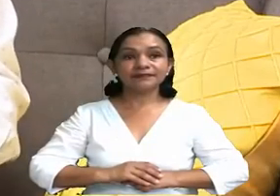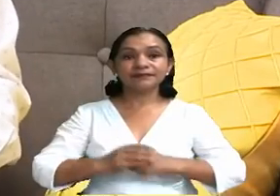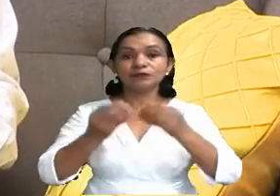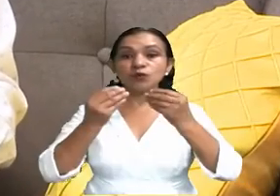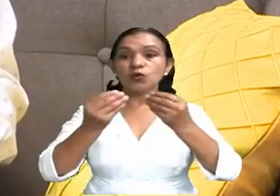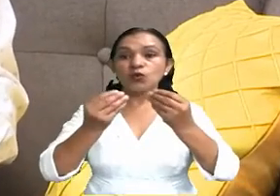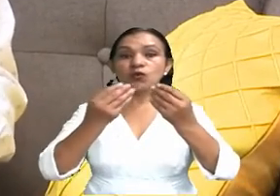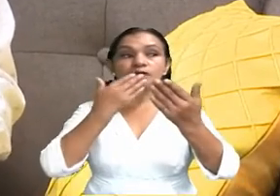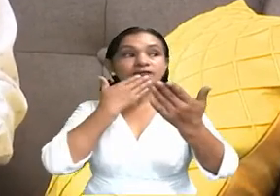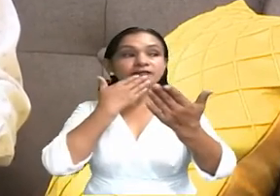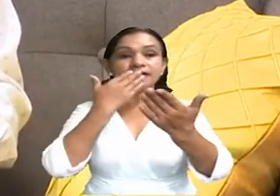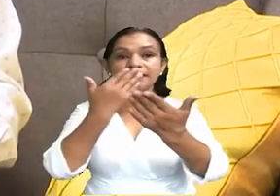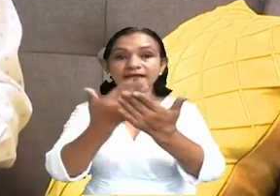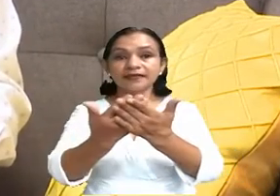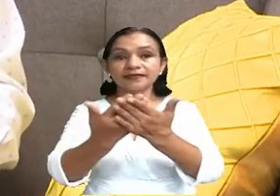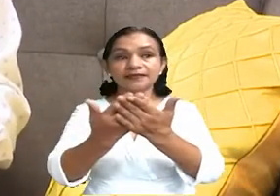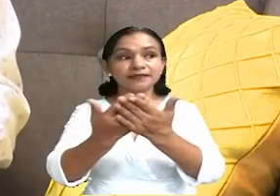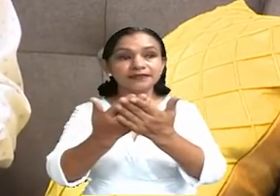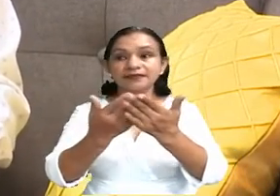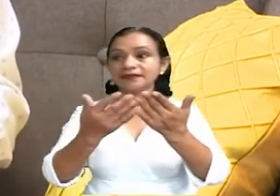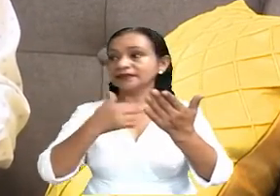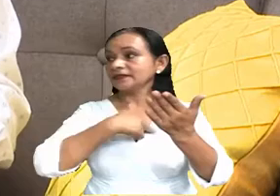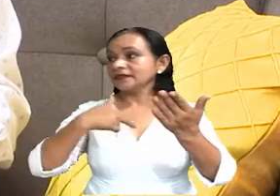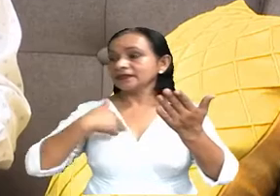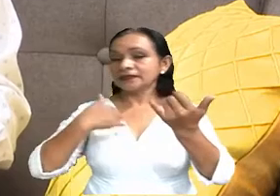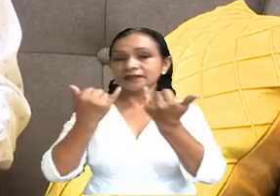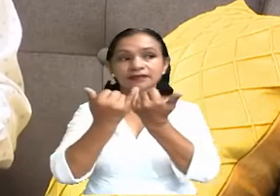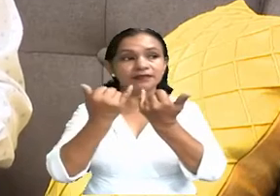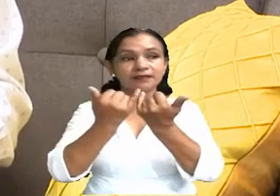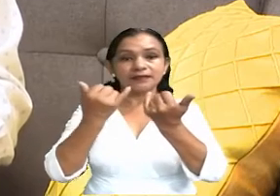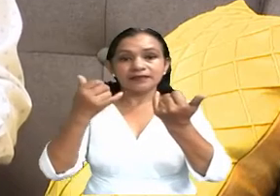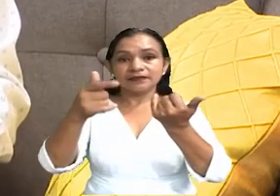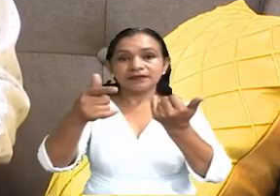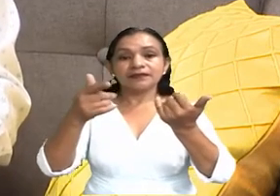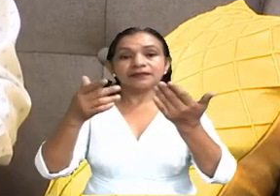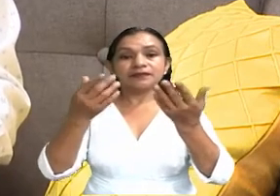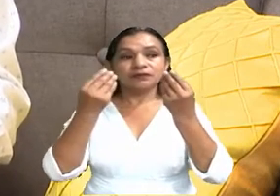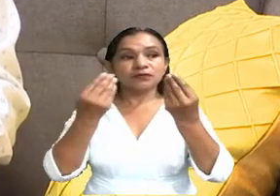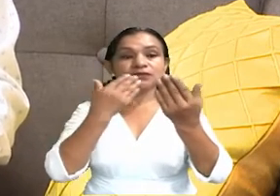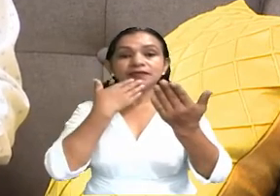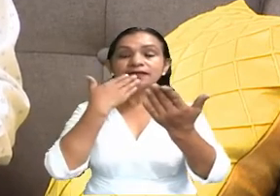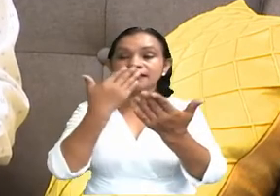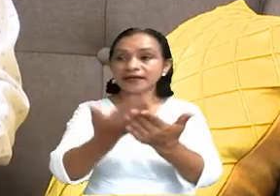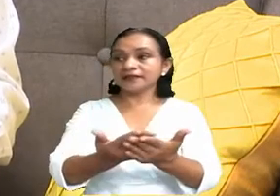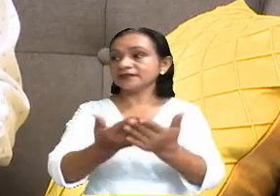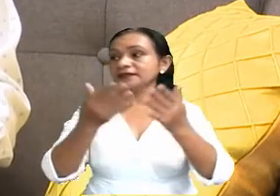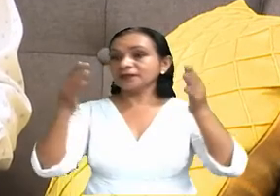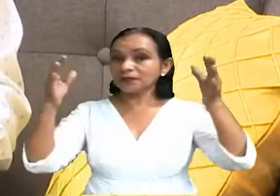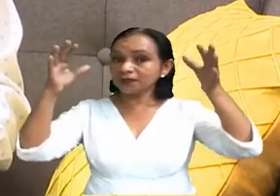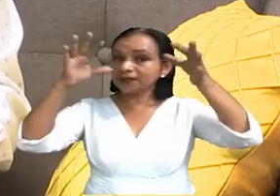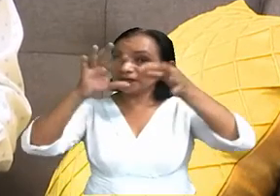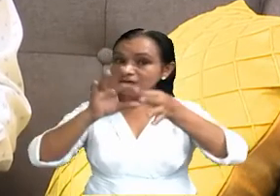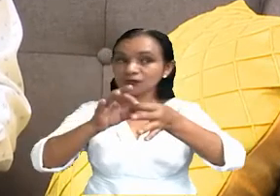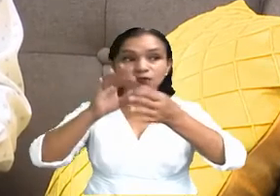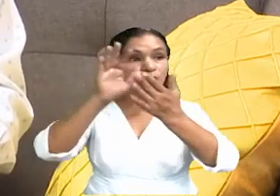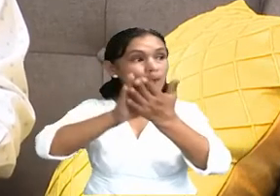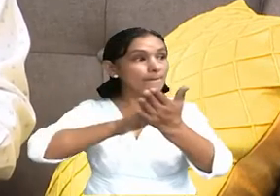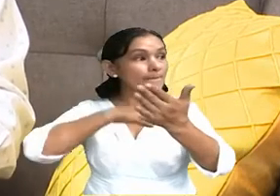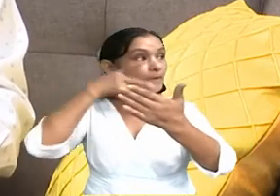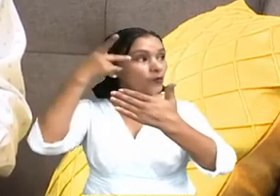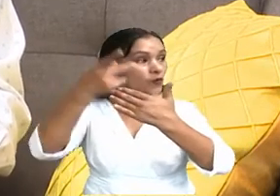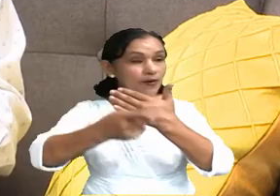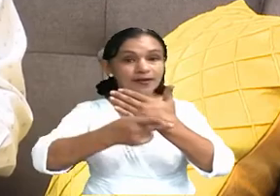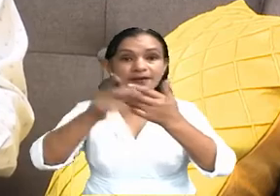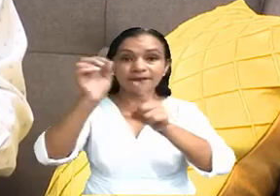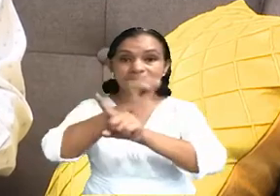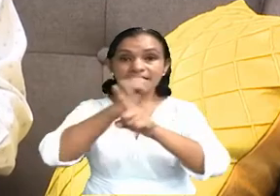Muchísimas gracias por continuar en sintonía del canal parlamentario. Muchísimas gracias. Muchísimas gracias por acompañarnos siempre en su programa desde el Parlamento.